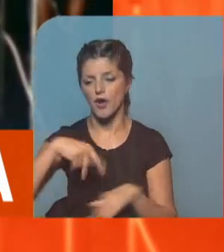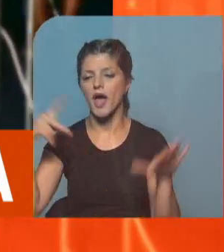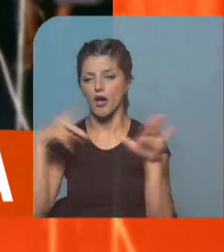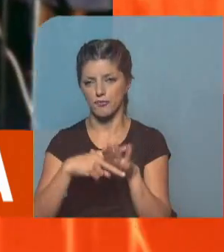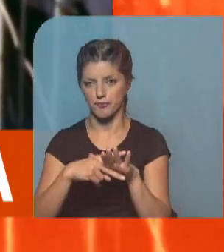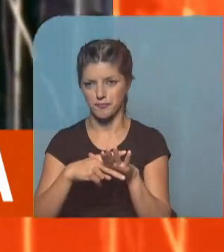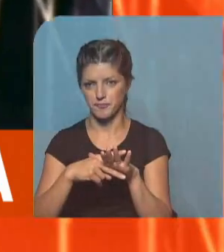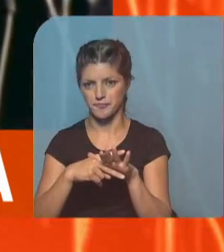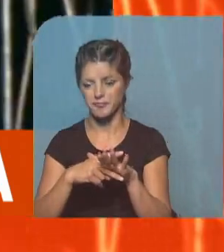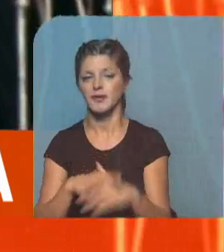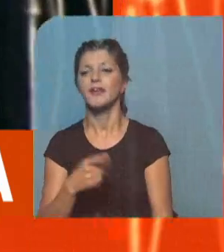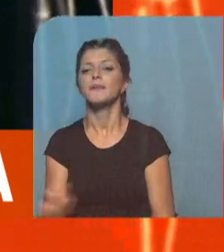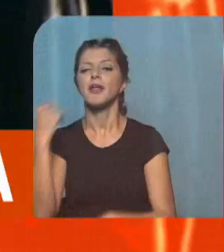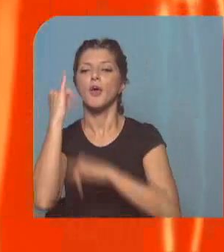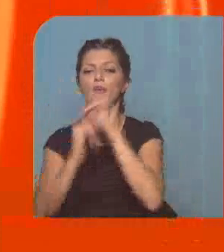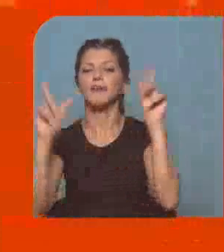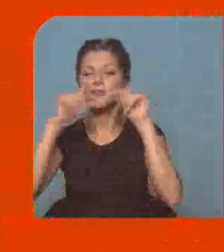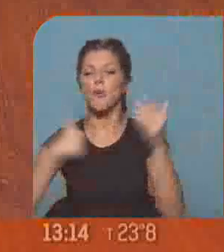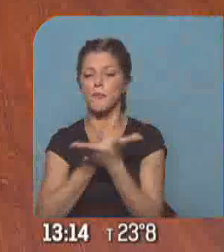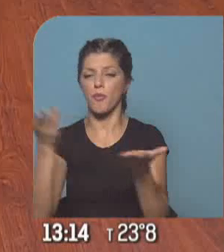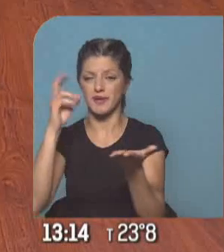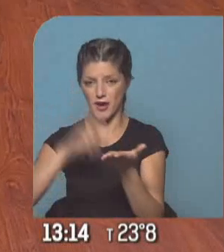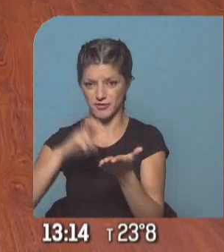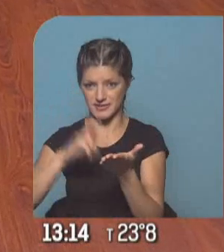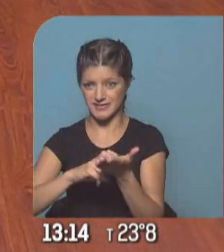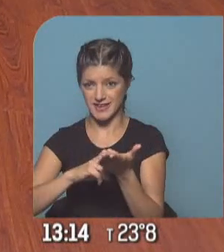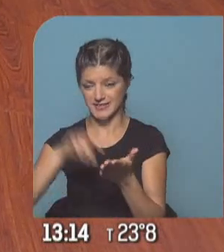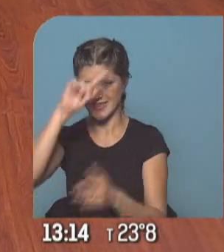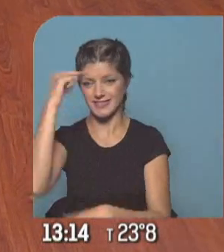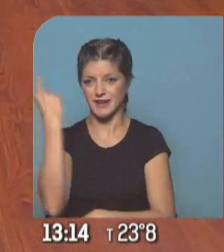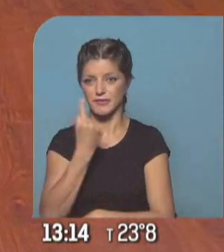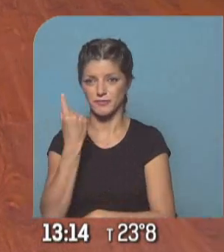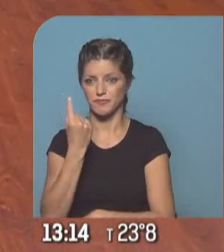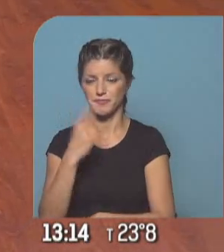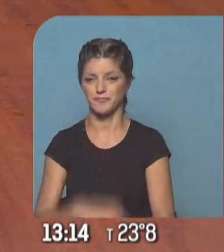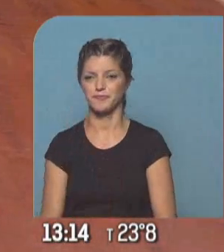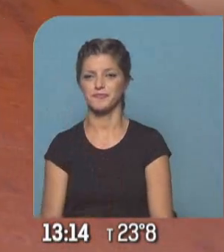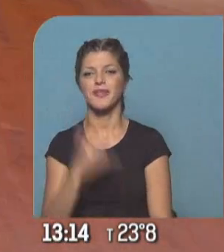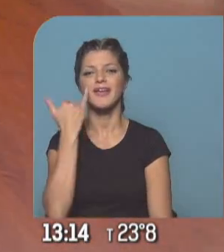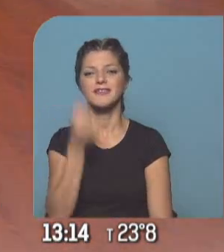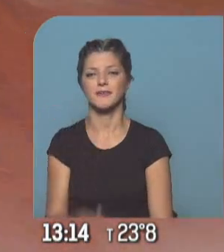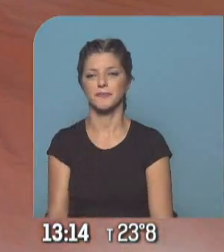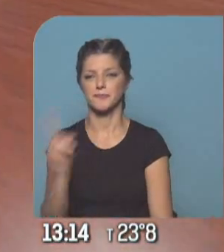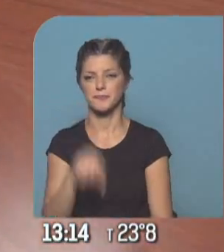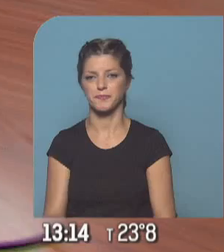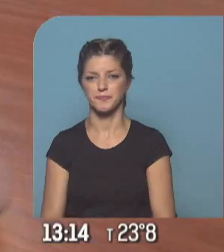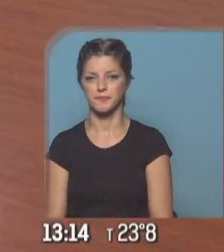pausa, en Televisión Pública Argentina Noticias Internacional. Ya volvemos.